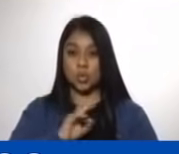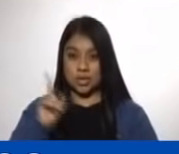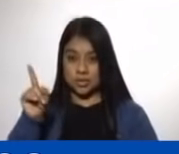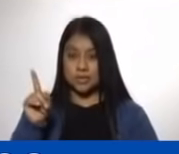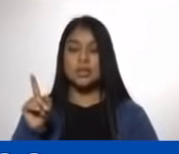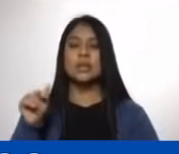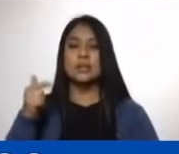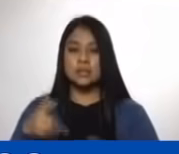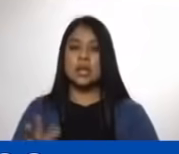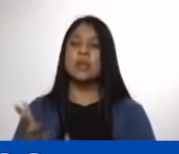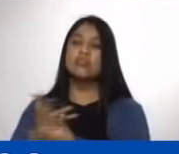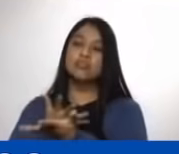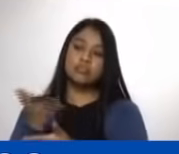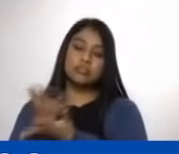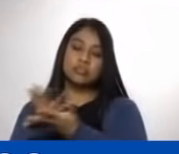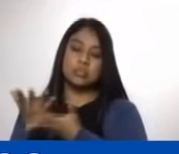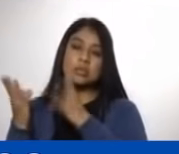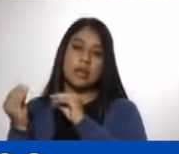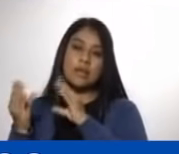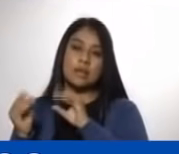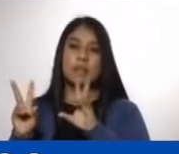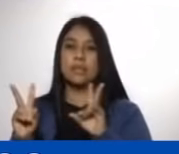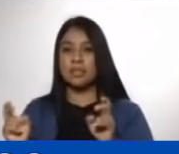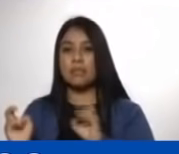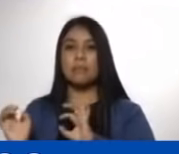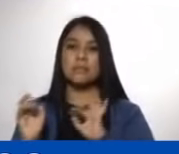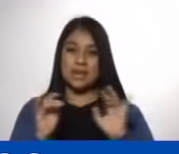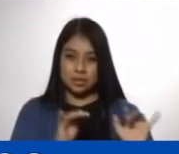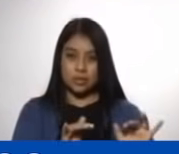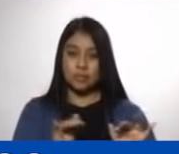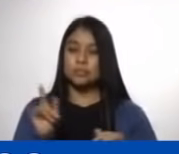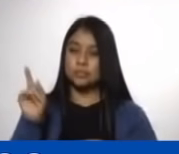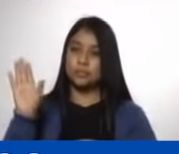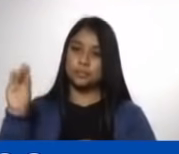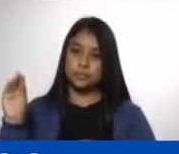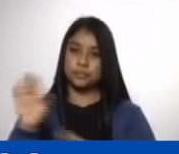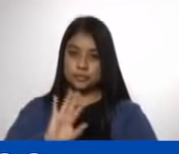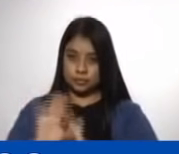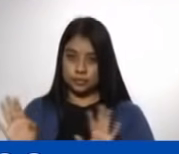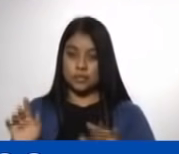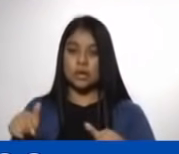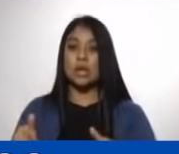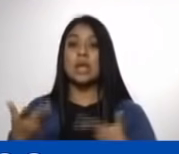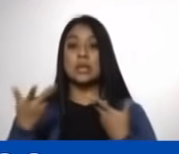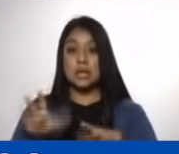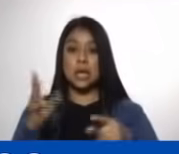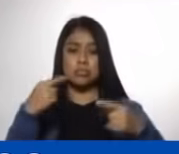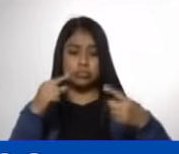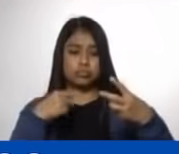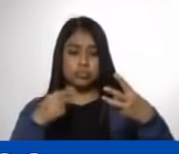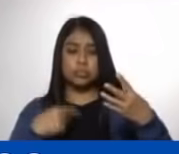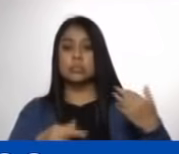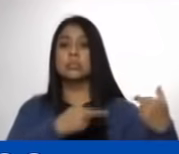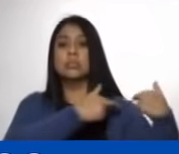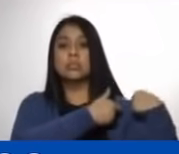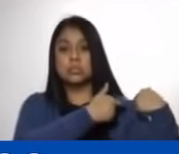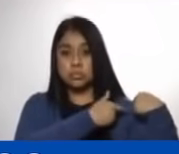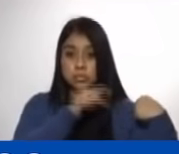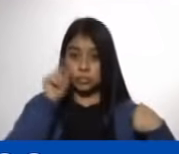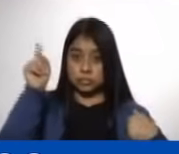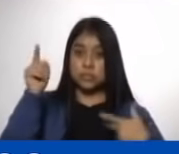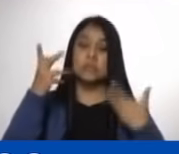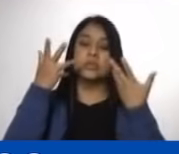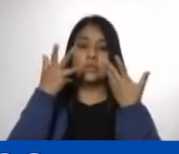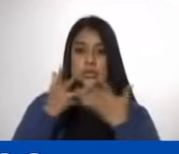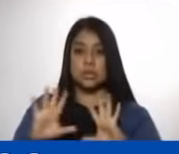integral los temas relacionados con este problema migratorio. Y se establecieron algunos compromisos para